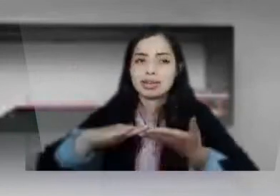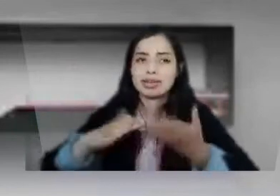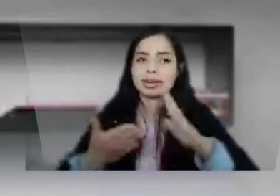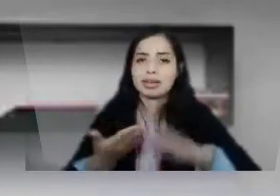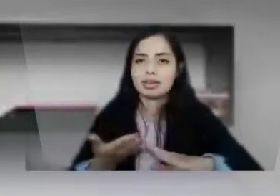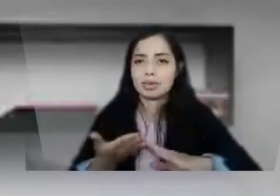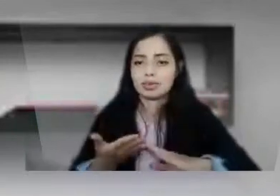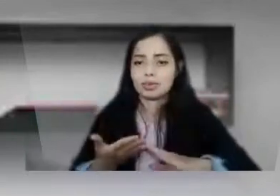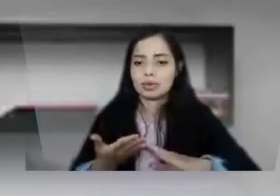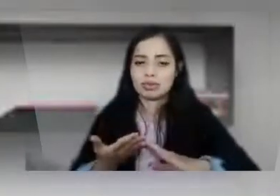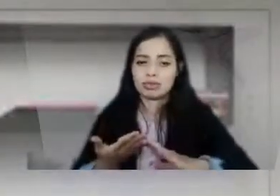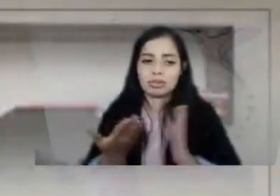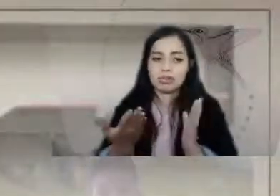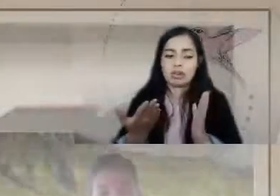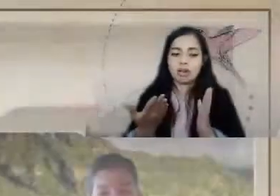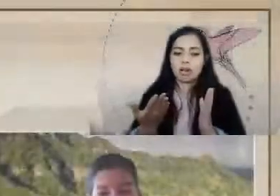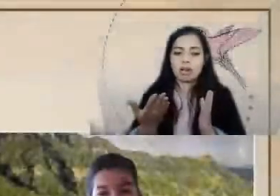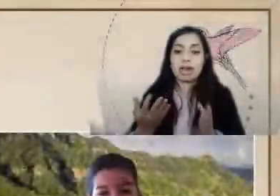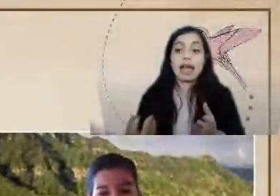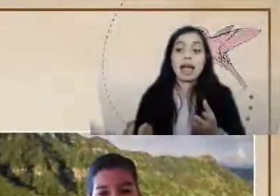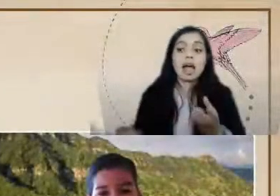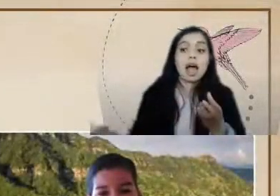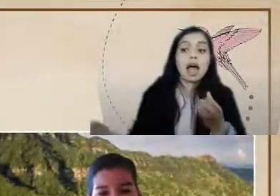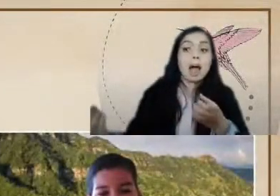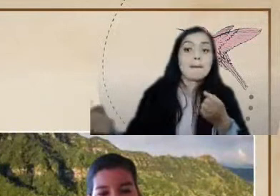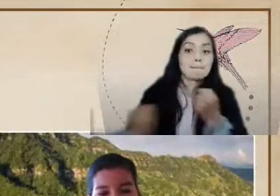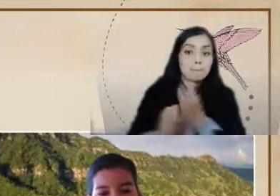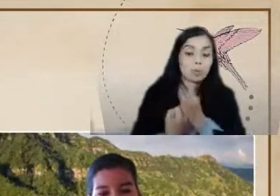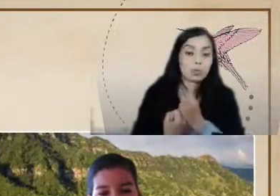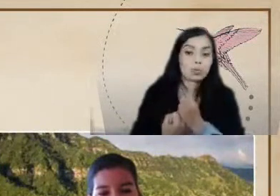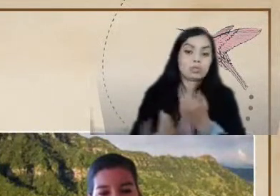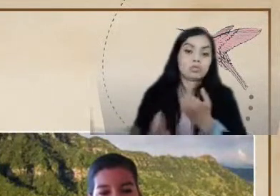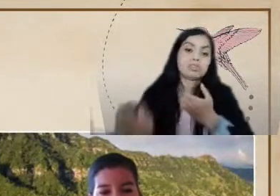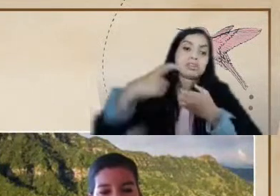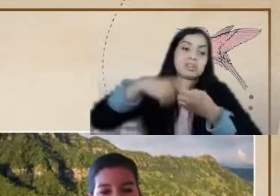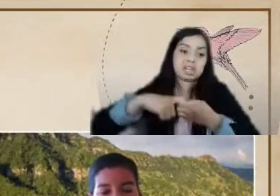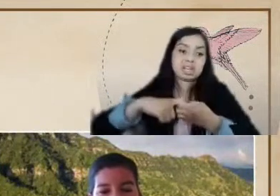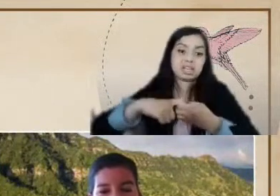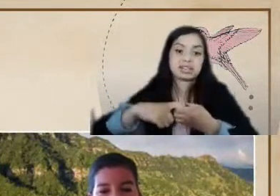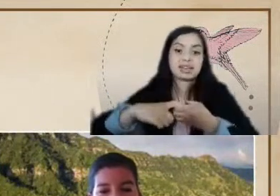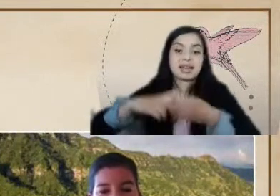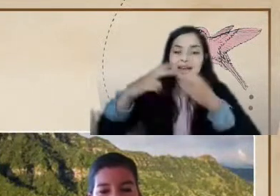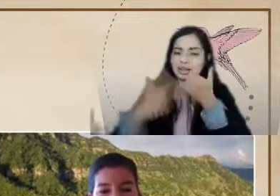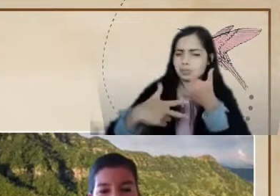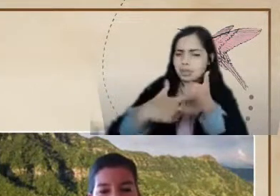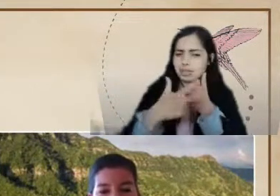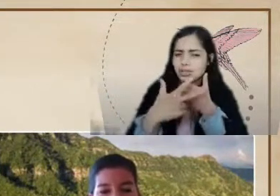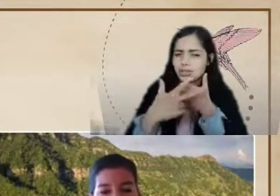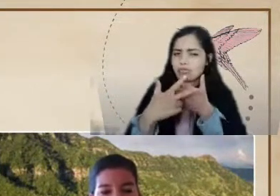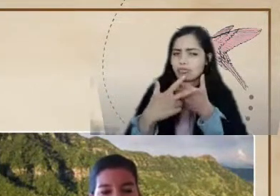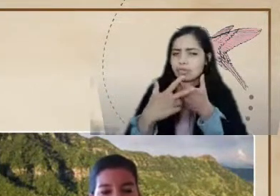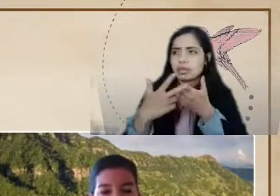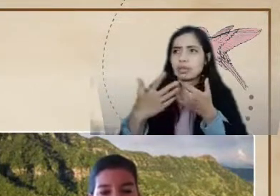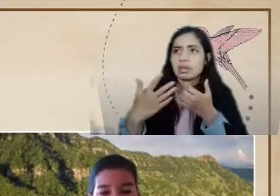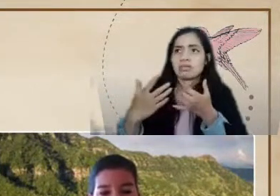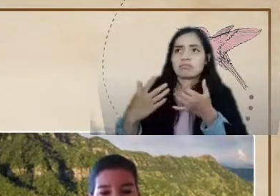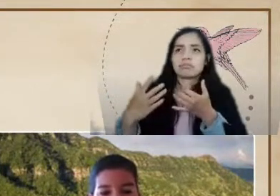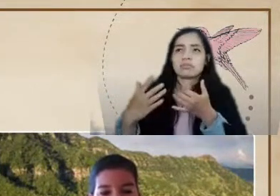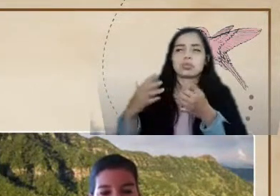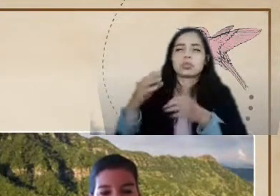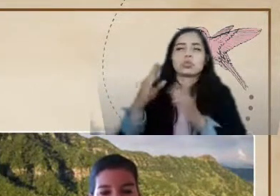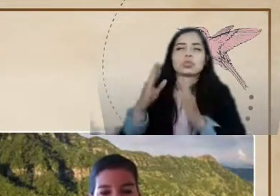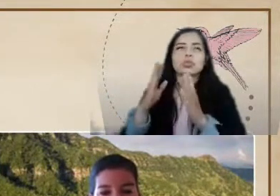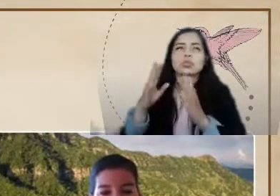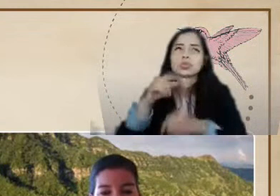tal a desarrollar la expedición? ¿Cuál es ese proceso preparatorio previo con las comunidades?